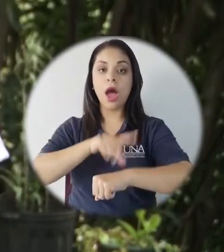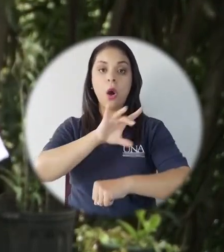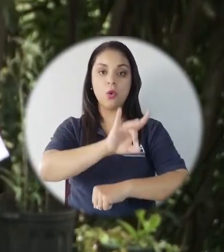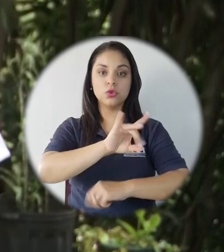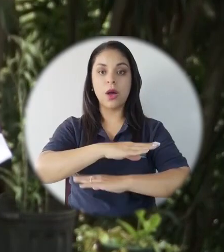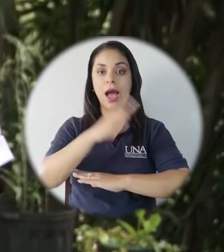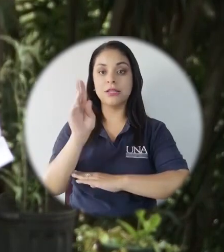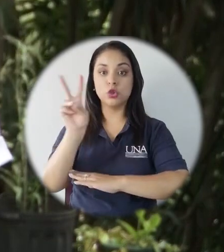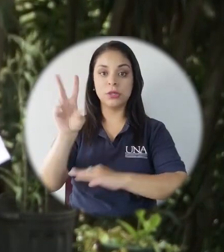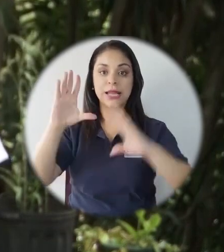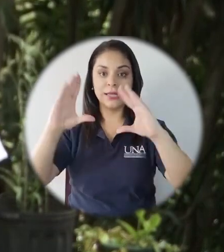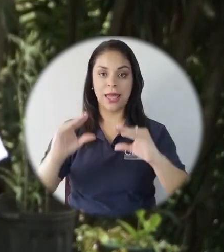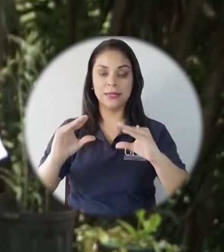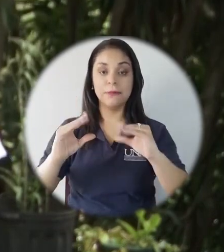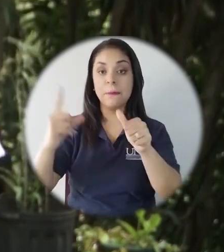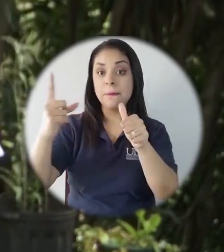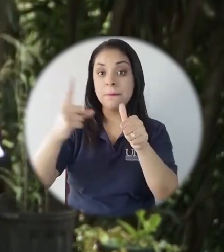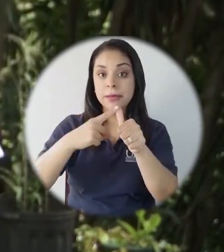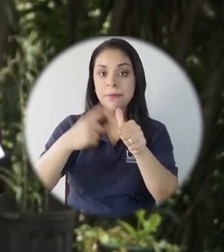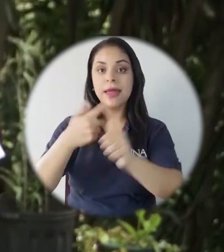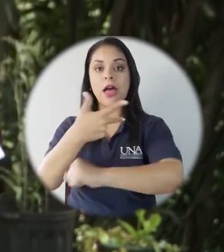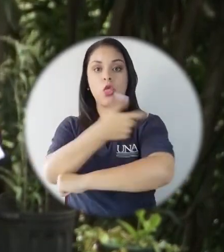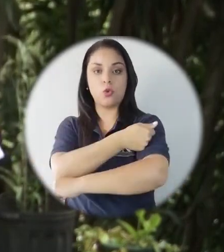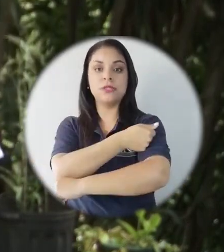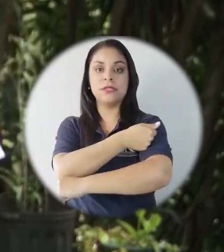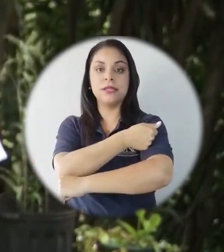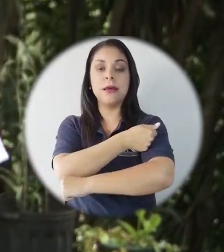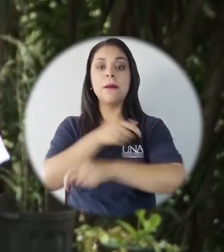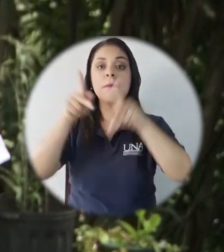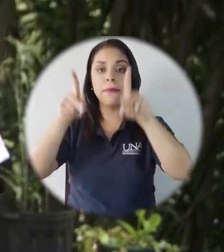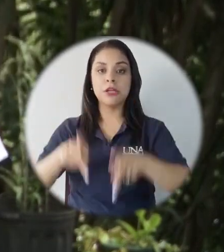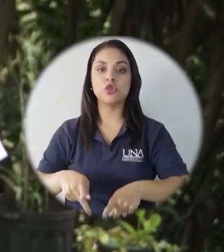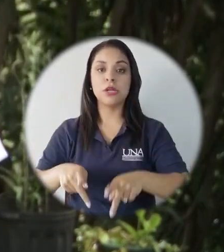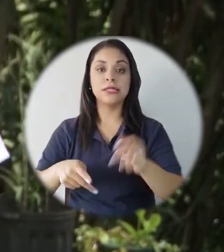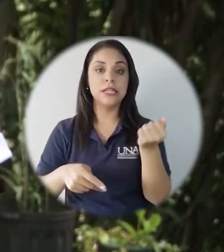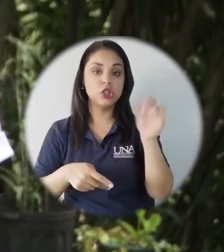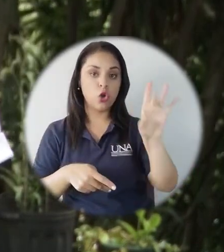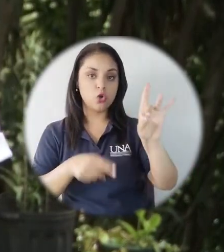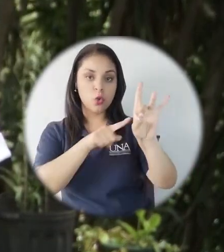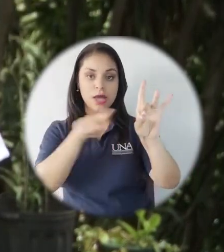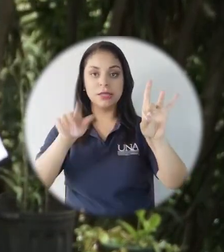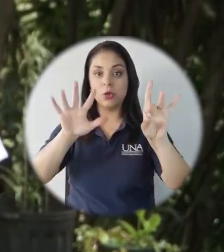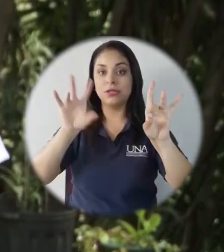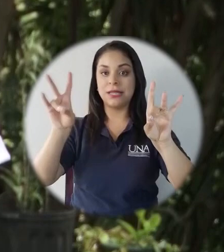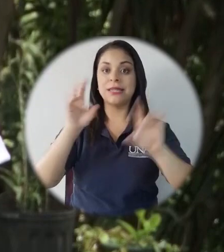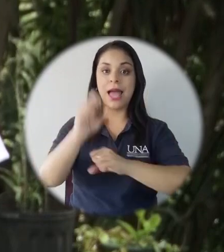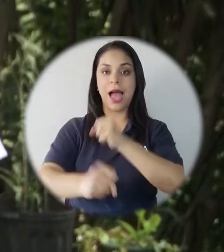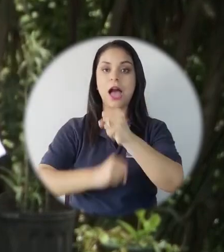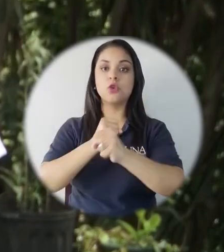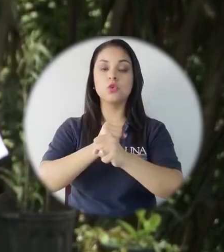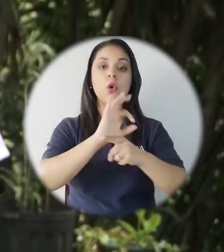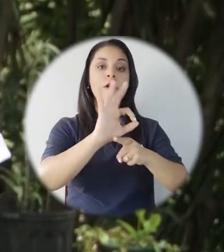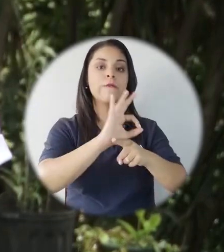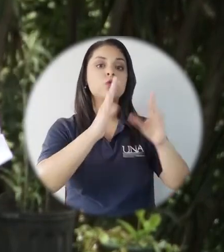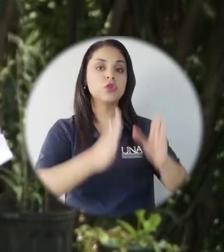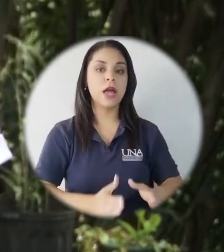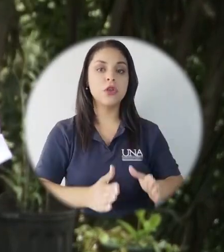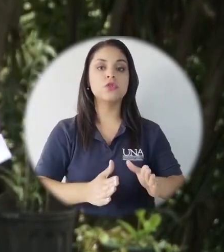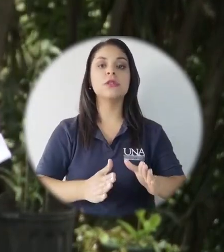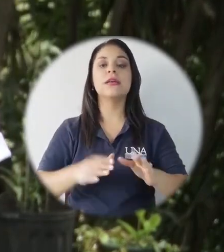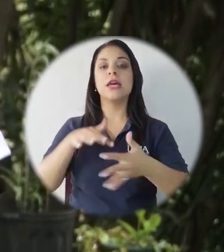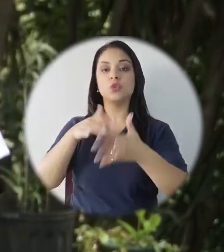Se estarán aplicando primeras dosis a personas entre 18 y 57 años, funcionarias,